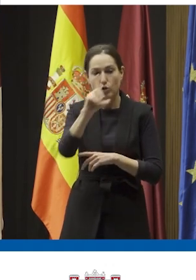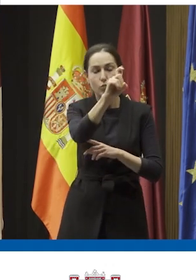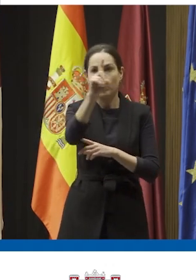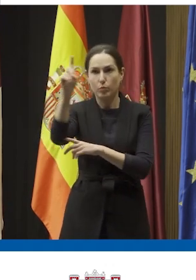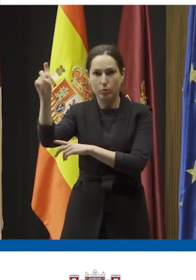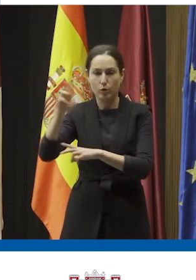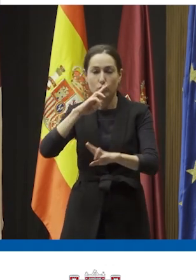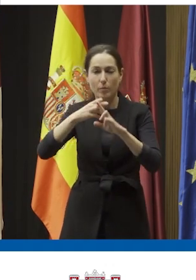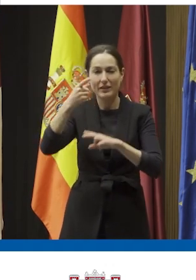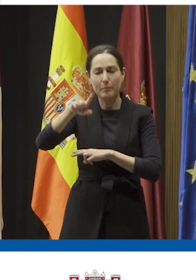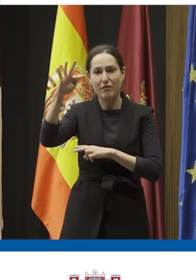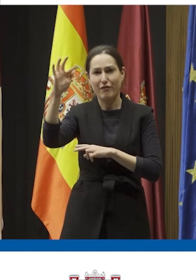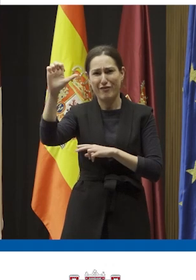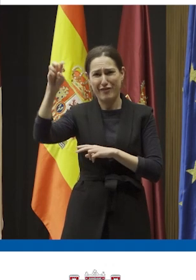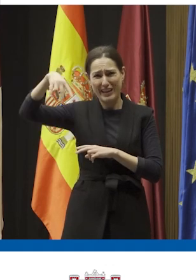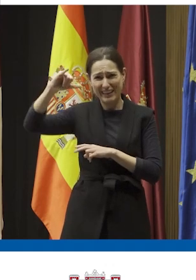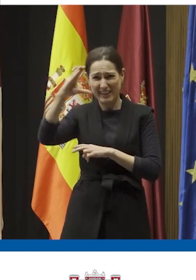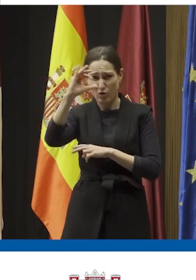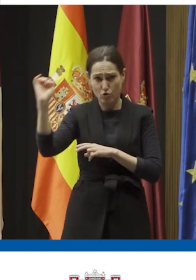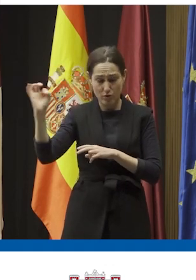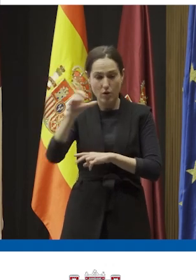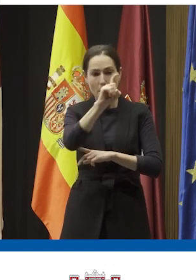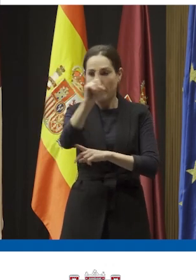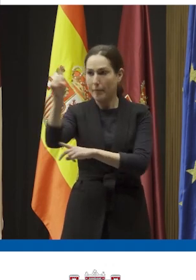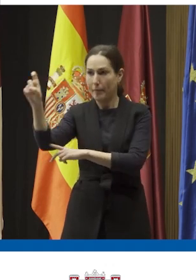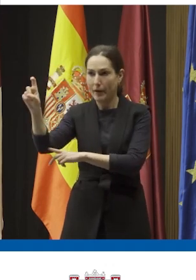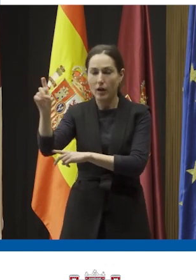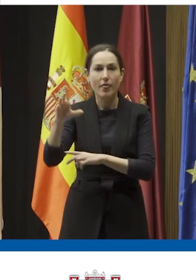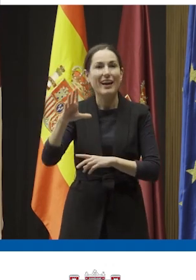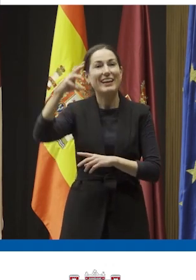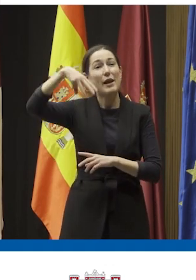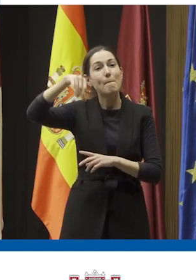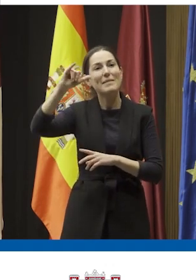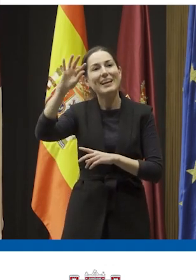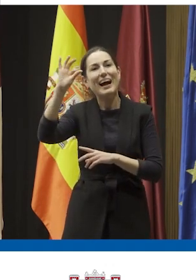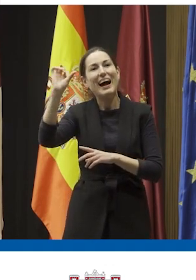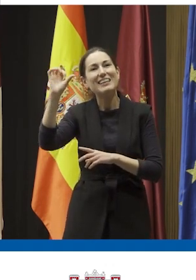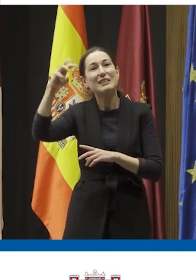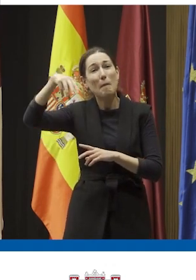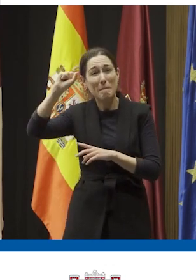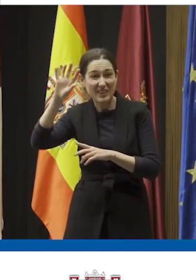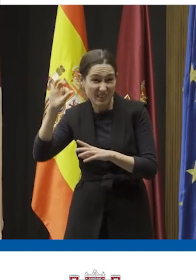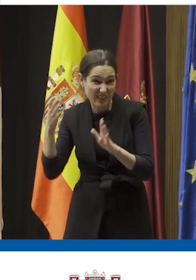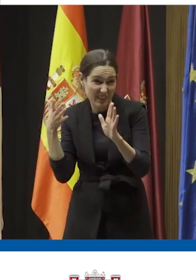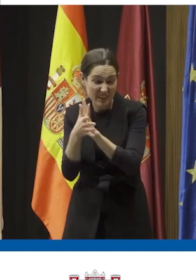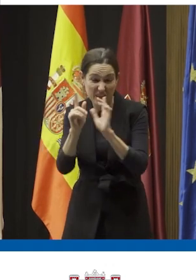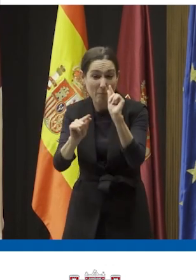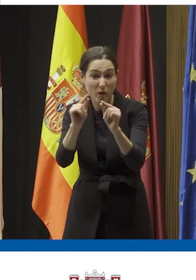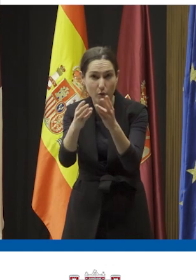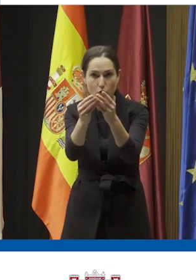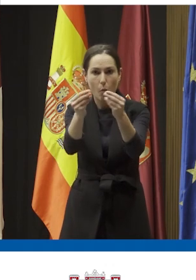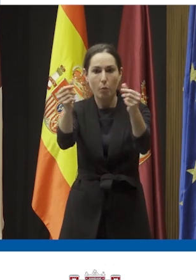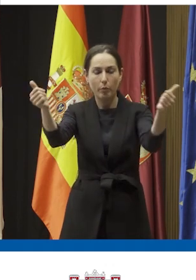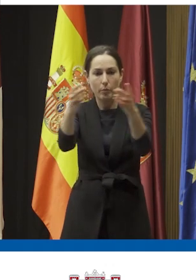ácido fénico eliminaba unas miasmas que no sabía qué era, si eran microbios, no se sabía exactamente, pero sabía que usando el